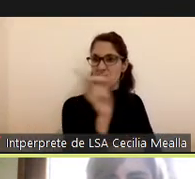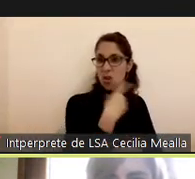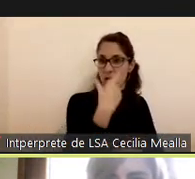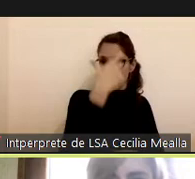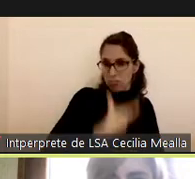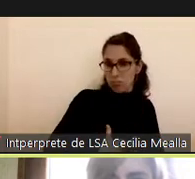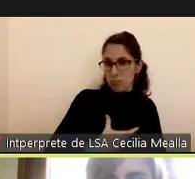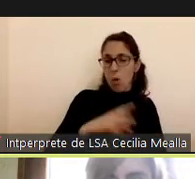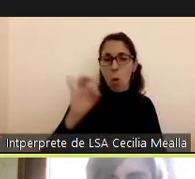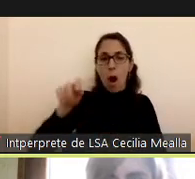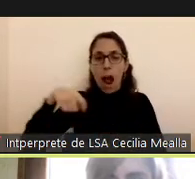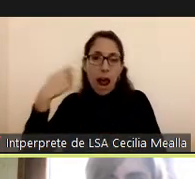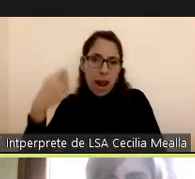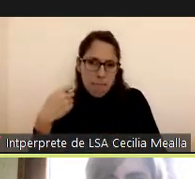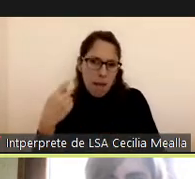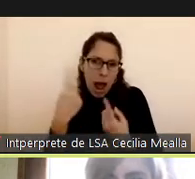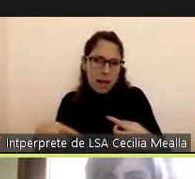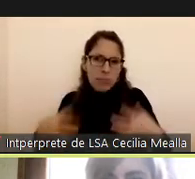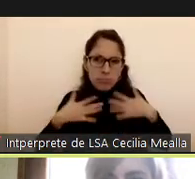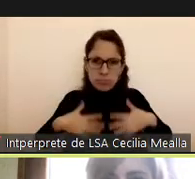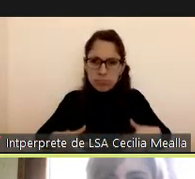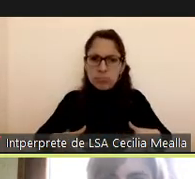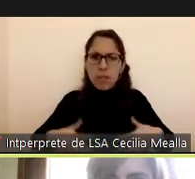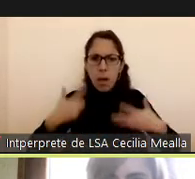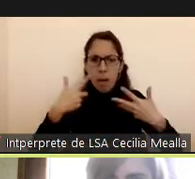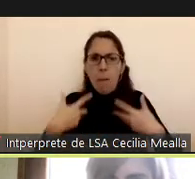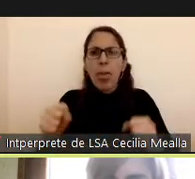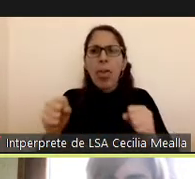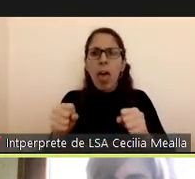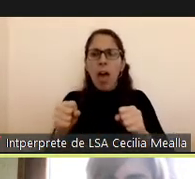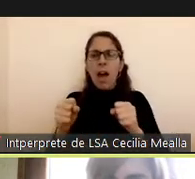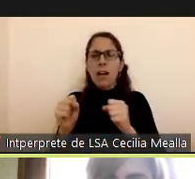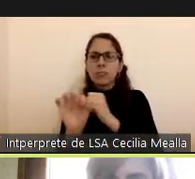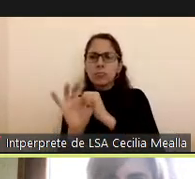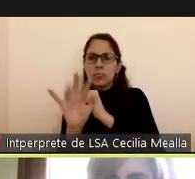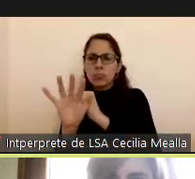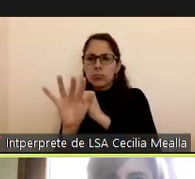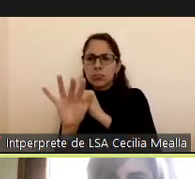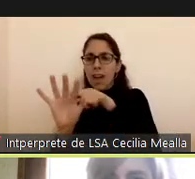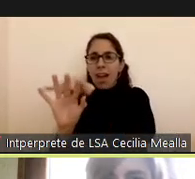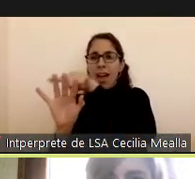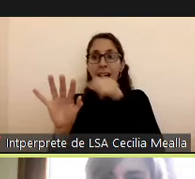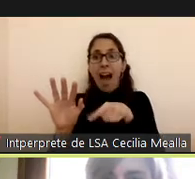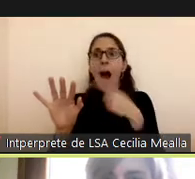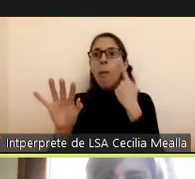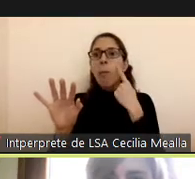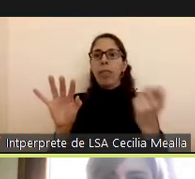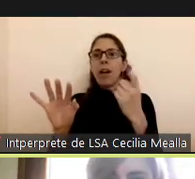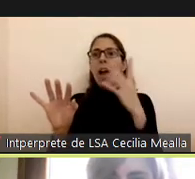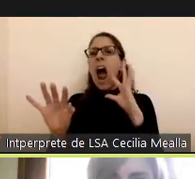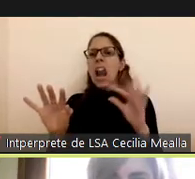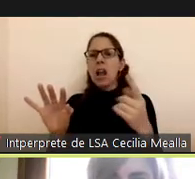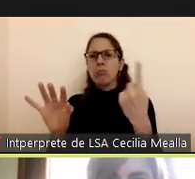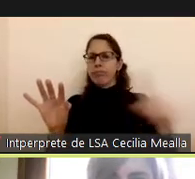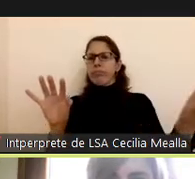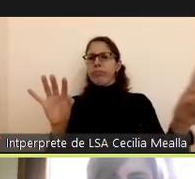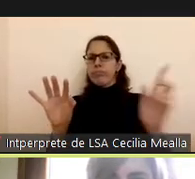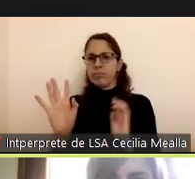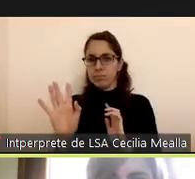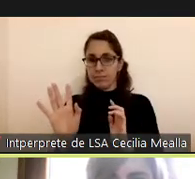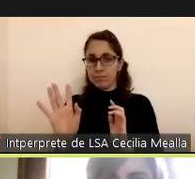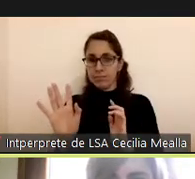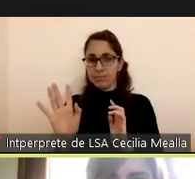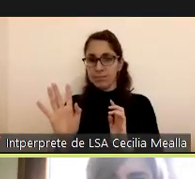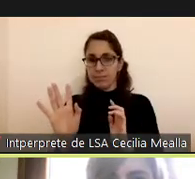que esto es algo extraño a nosotros, ¿sí? Nuestro sistema inmunológico detecta